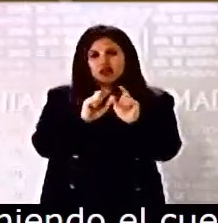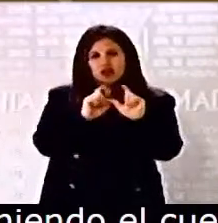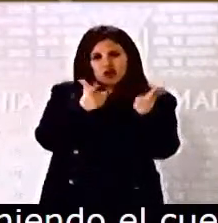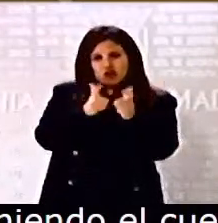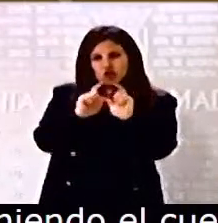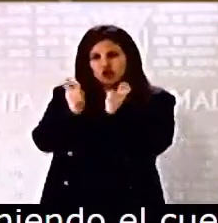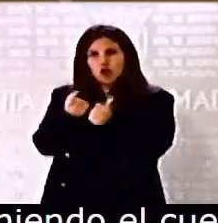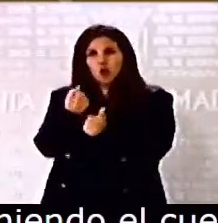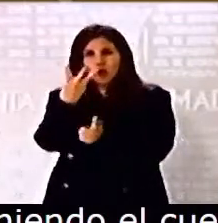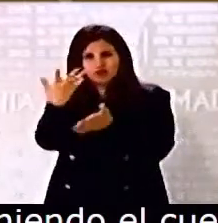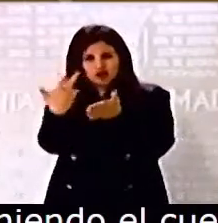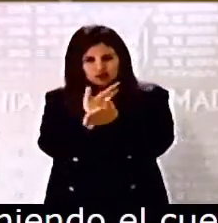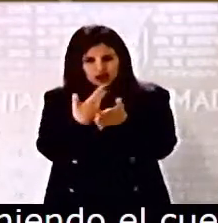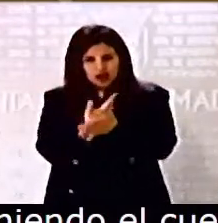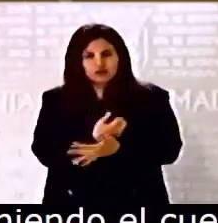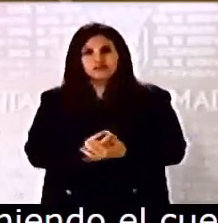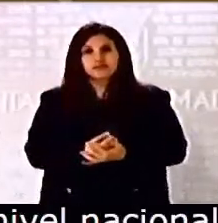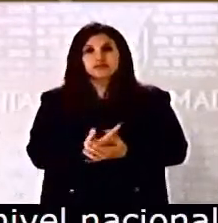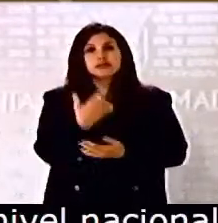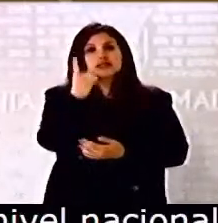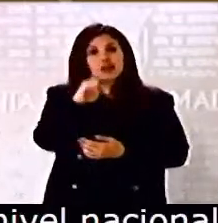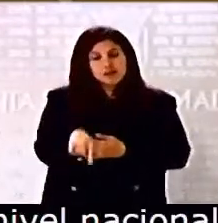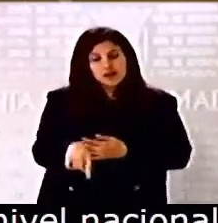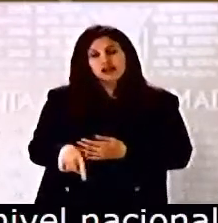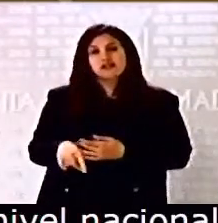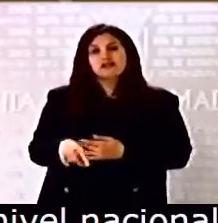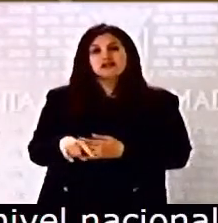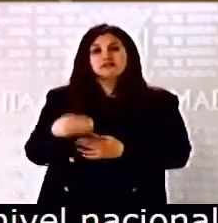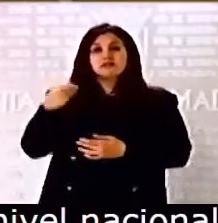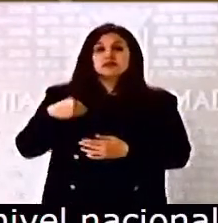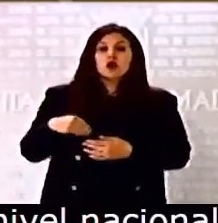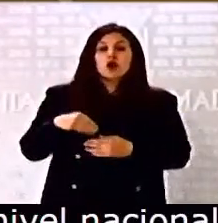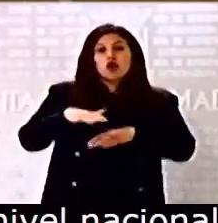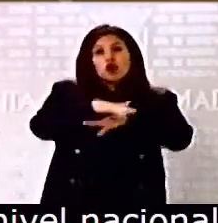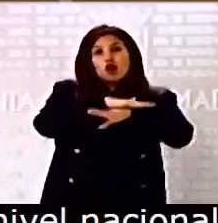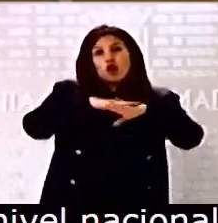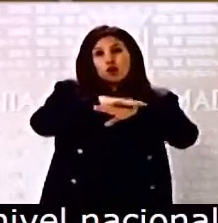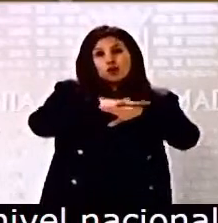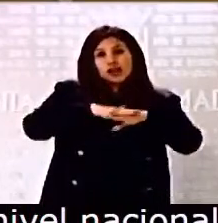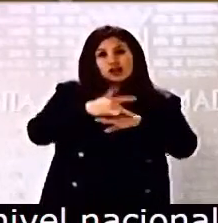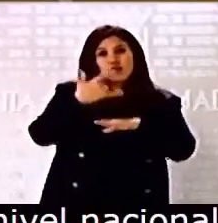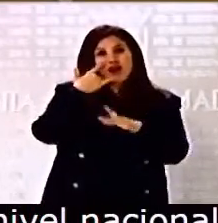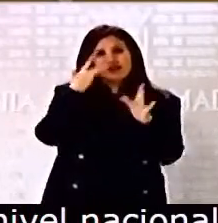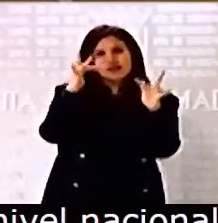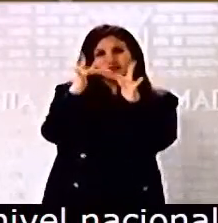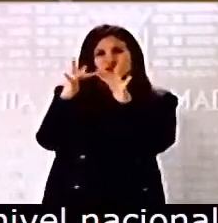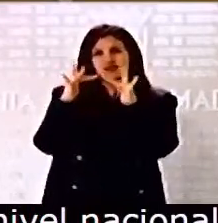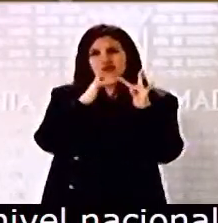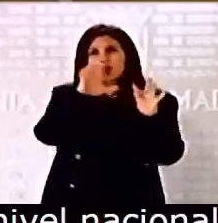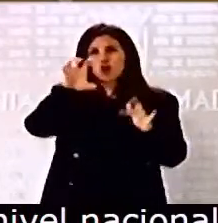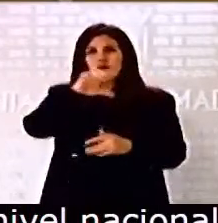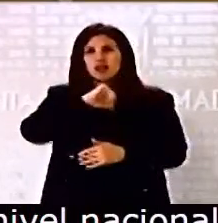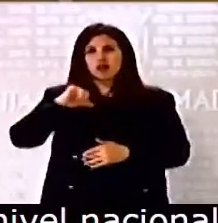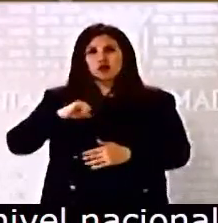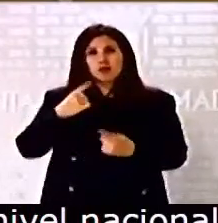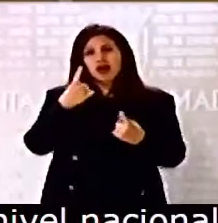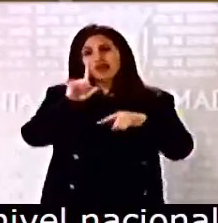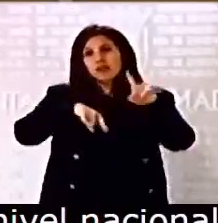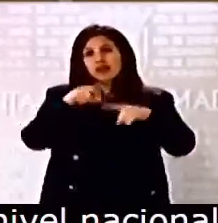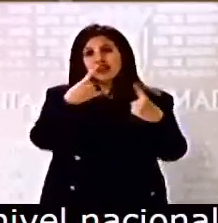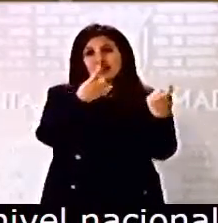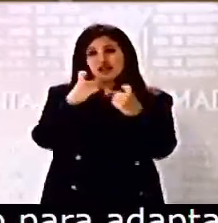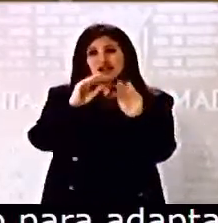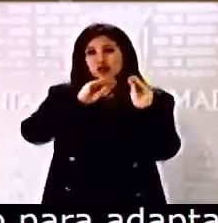está teniendo la delegación del Gobierno para adaptarse a la realidad de cada una de las comunidades autónomas. Nos ha detallado algunas